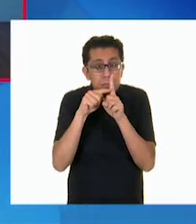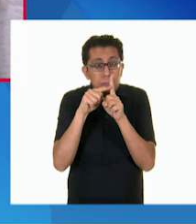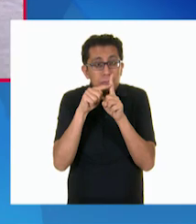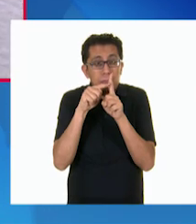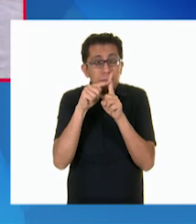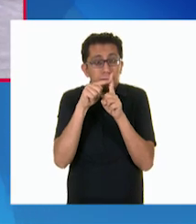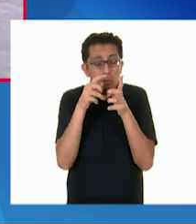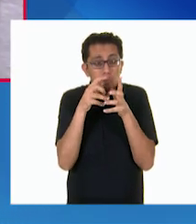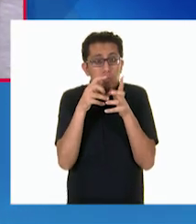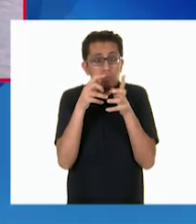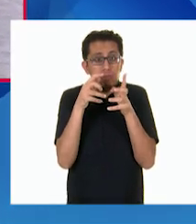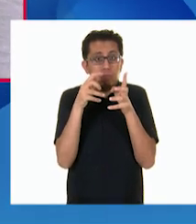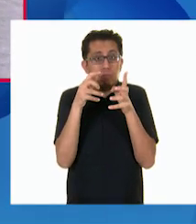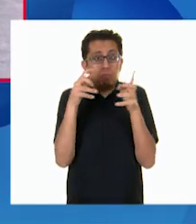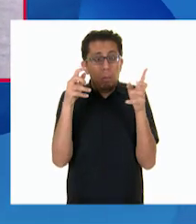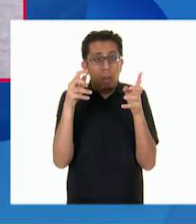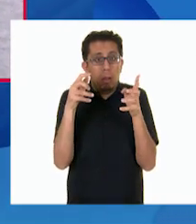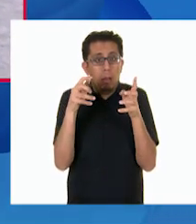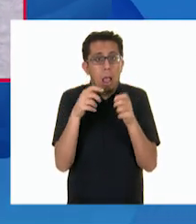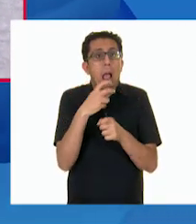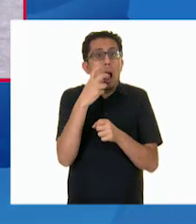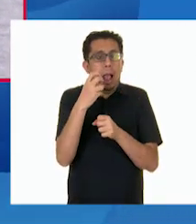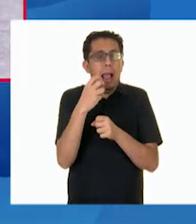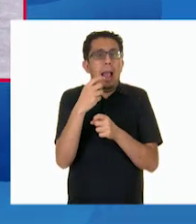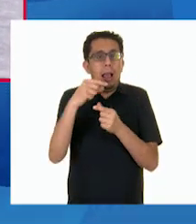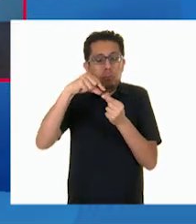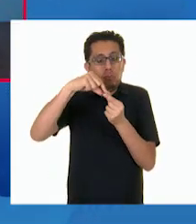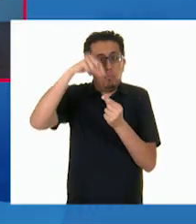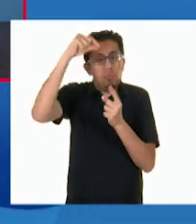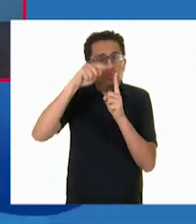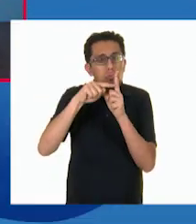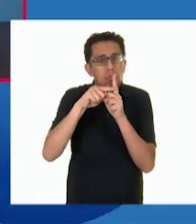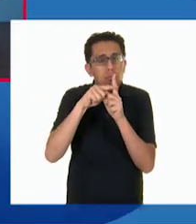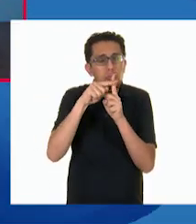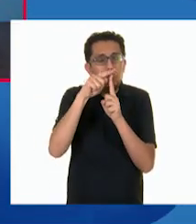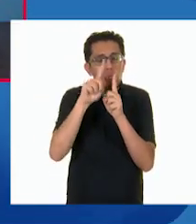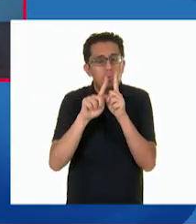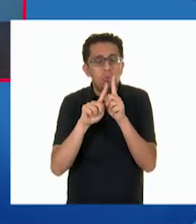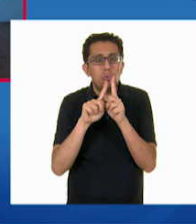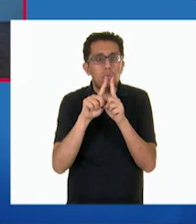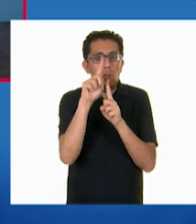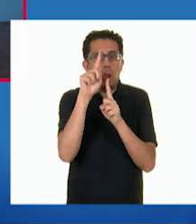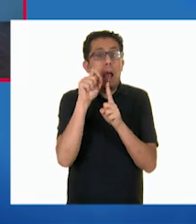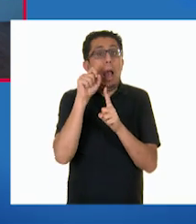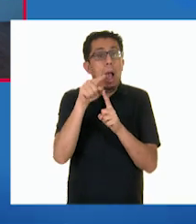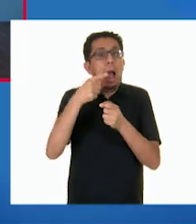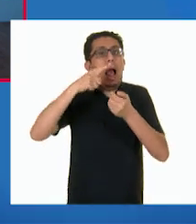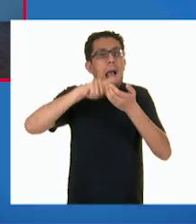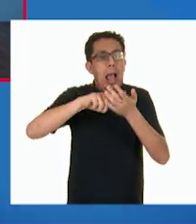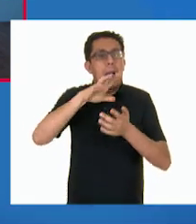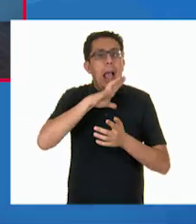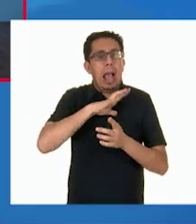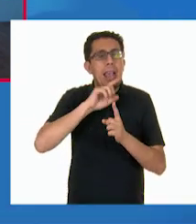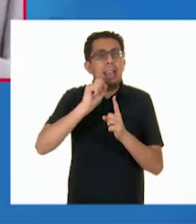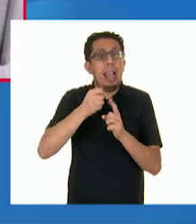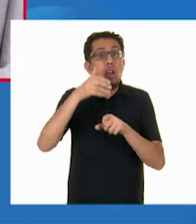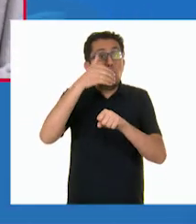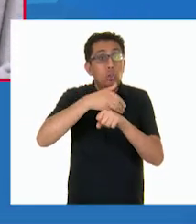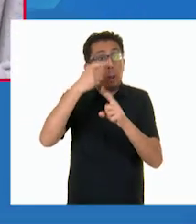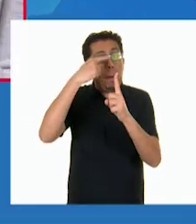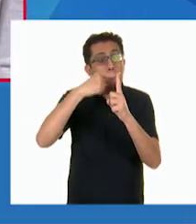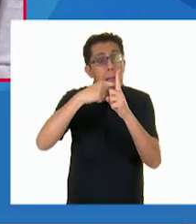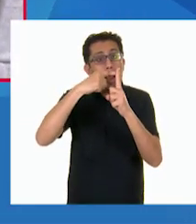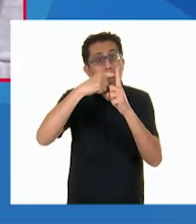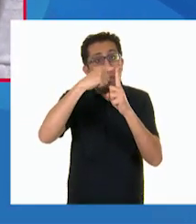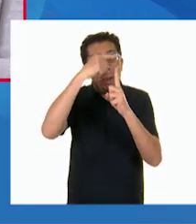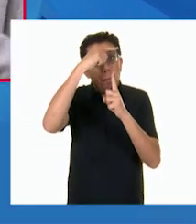volumen y al crecer en volumen sube por el tubito. En este tubo además tenemos una pequeña graduación. Entonces